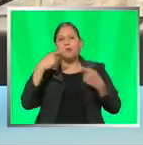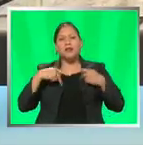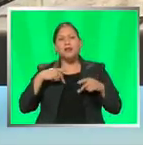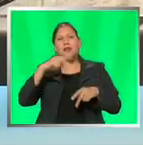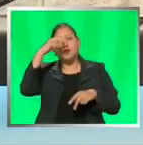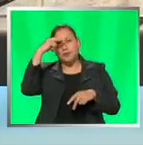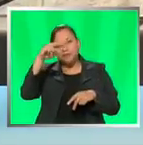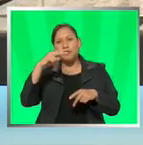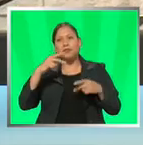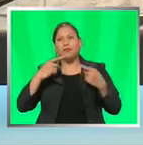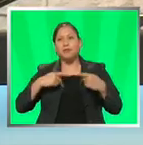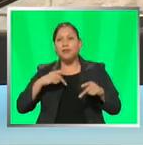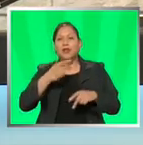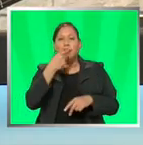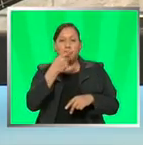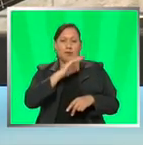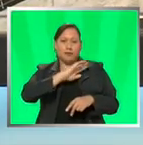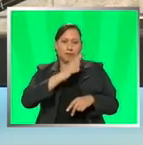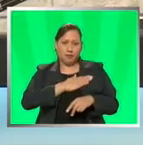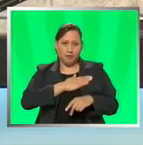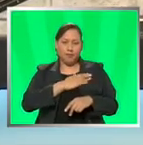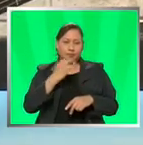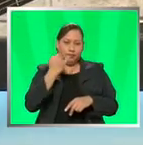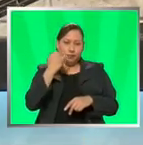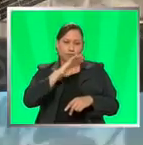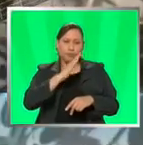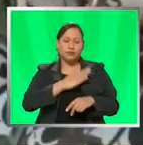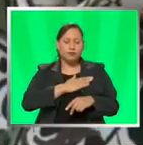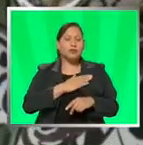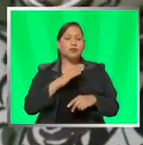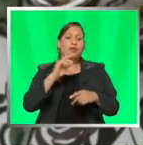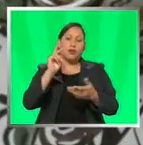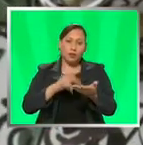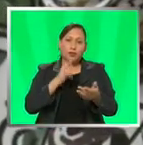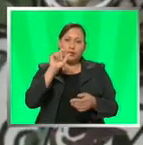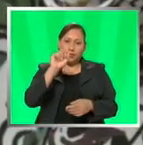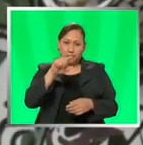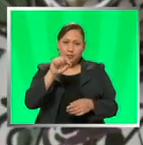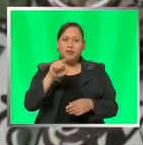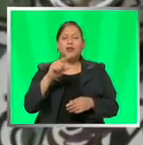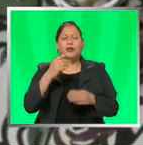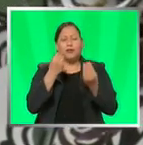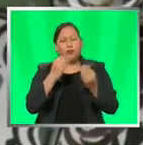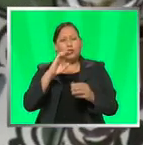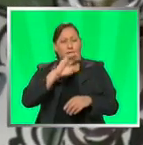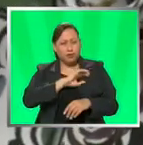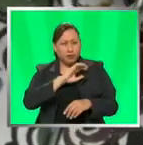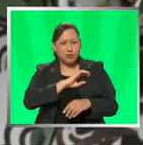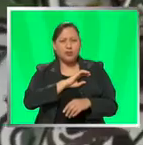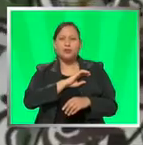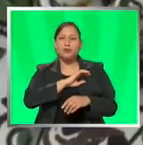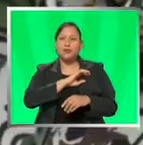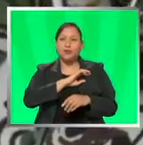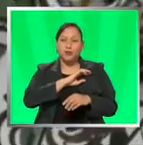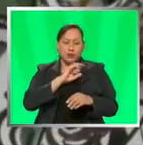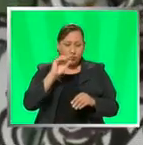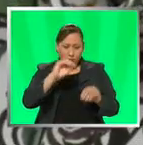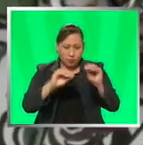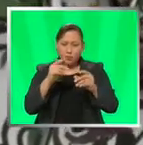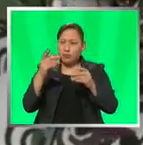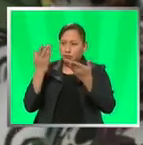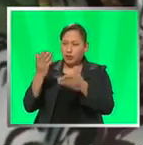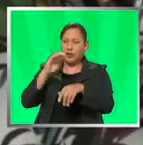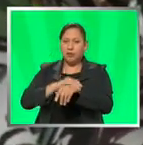México, del público de habla hispana. Y nuevamente, fue hecho con todo el cariño del mundo. Belcha Musical, mi amigo